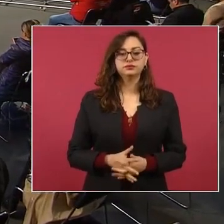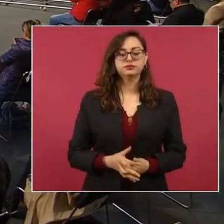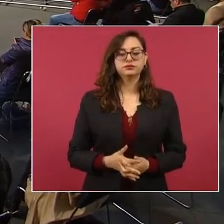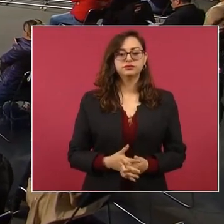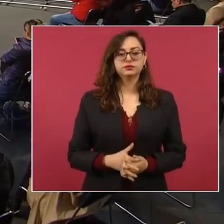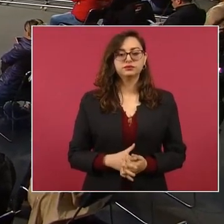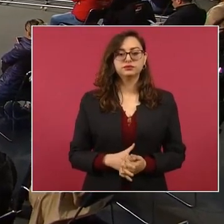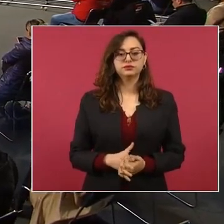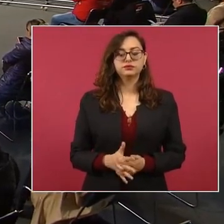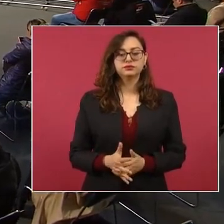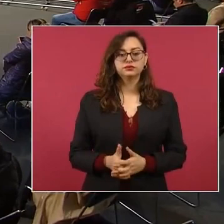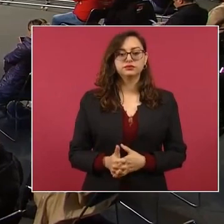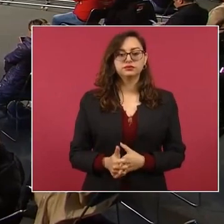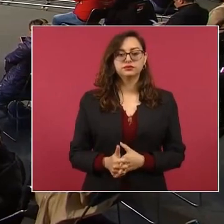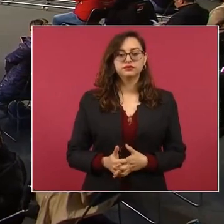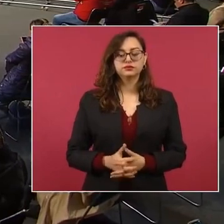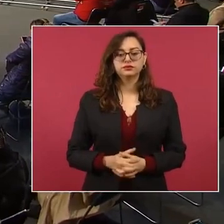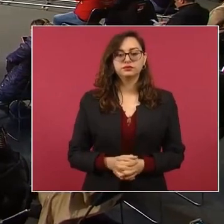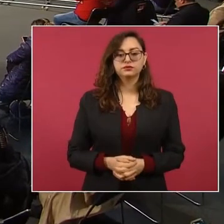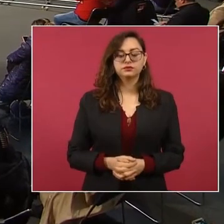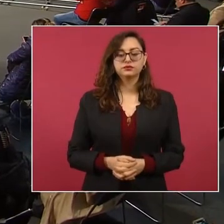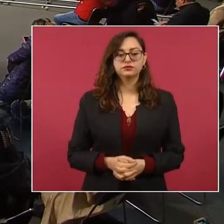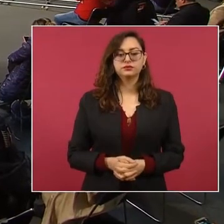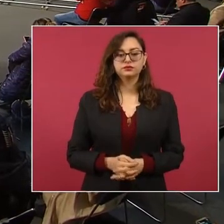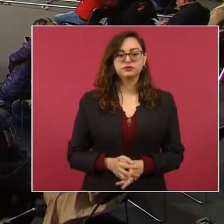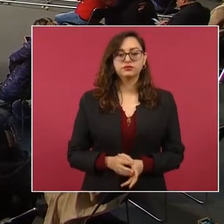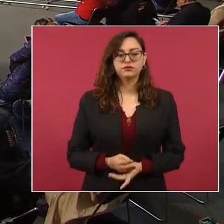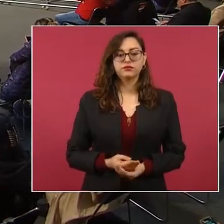Adelante. Eso es por estado. No, es…